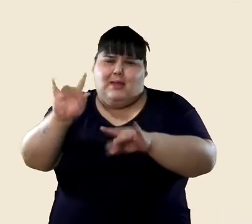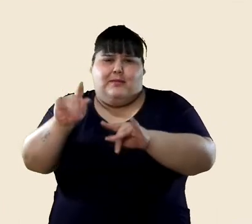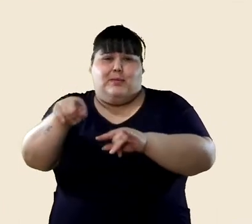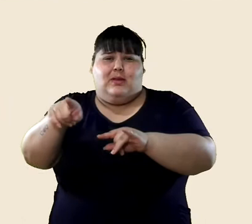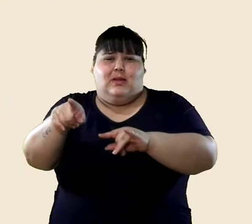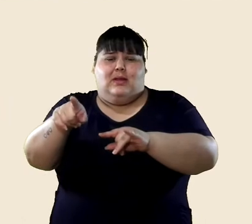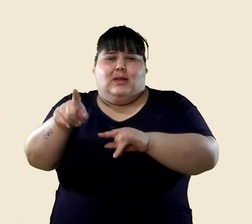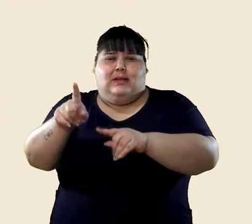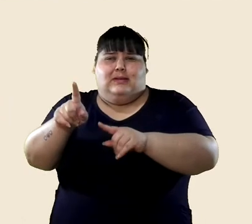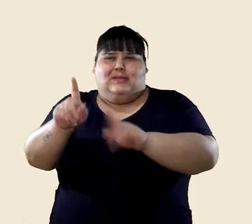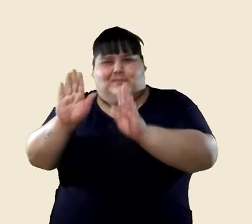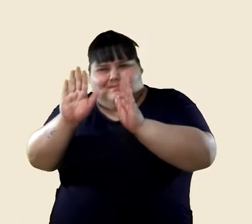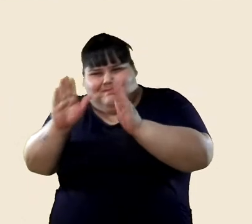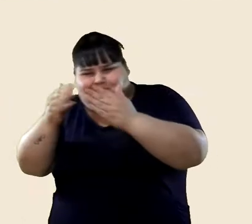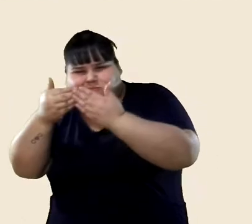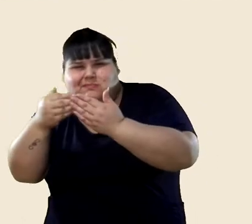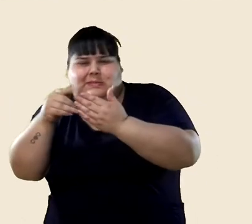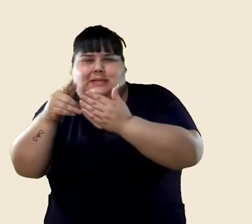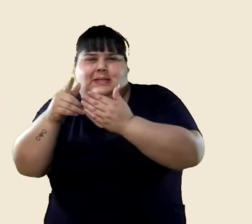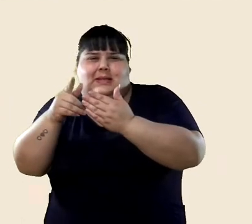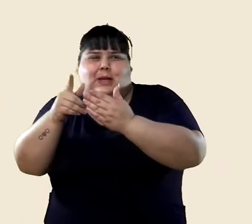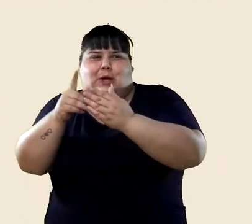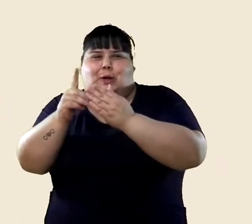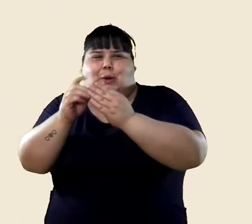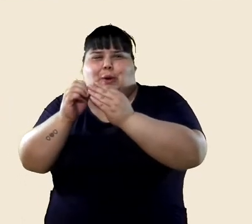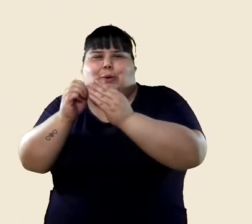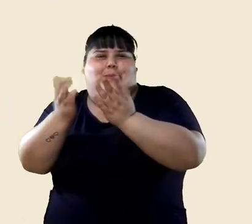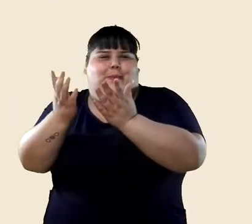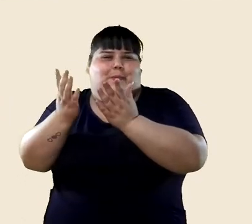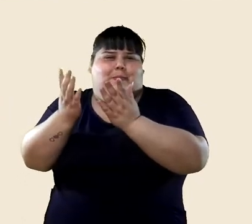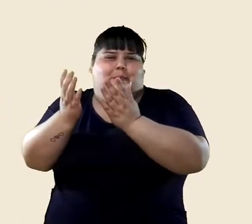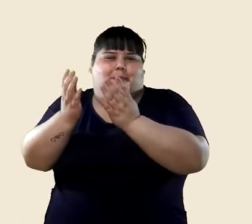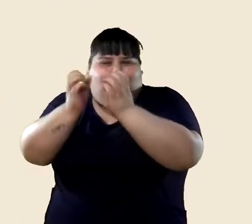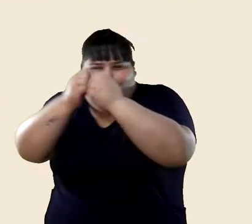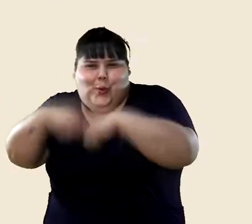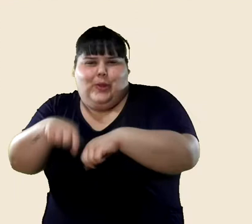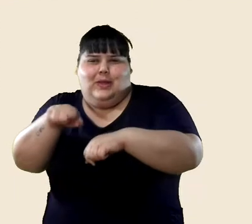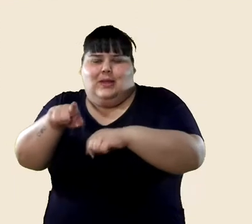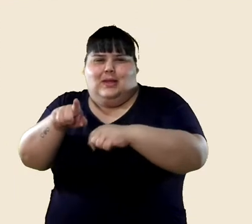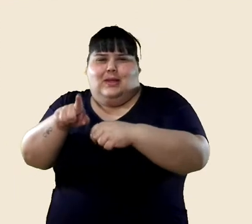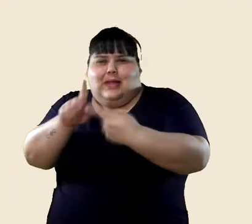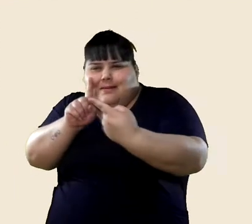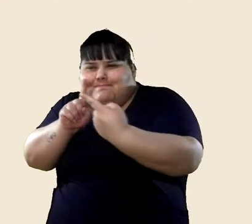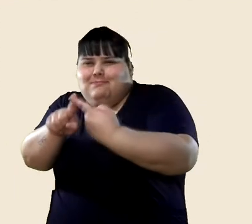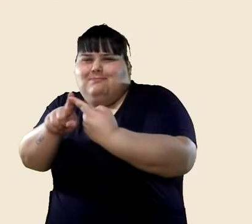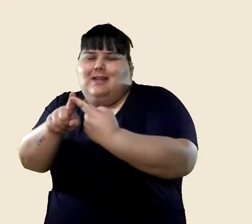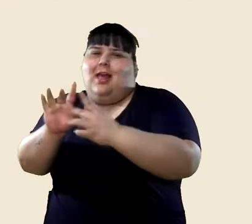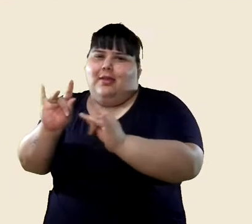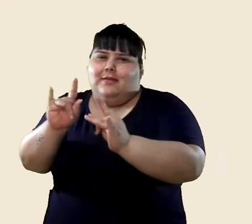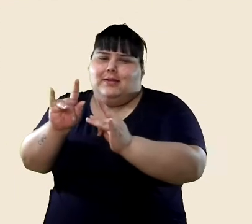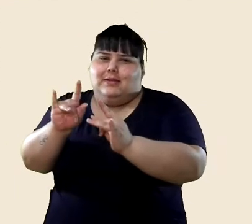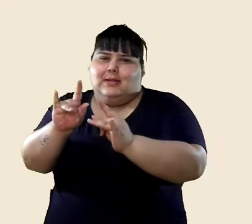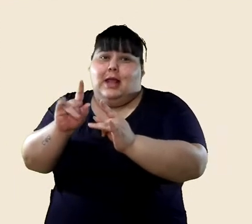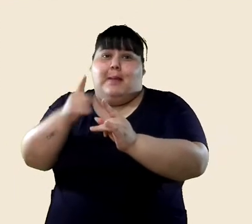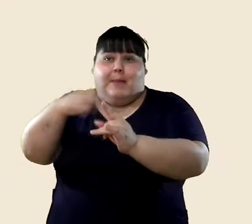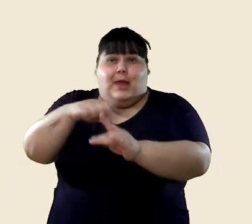de por ahí retraerse un poco y entonces es más difícil llegar, pero lo importante es nunca, que el adulto